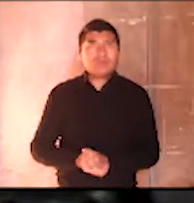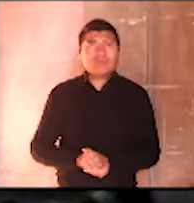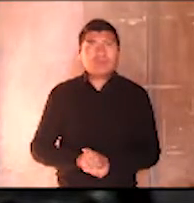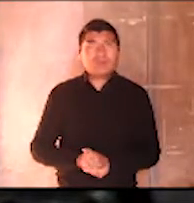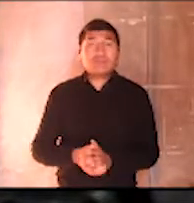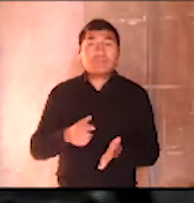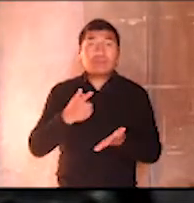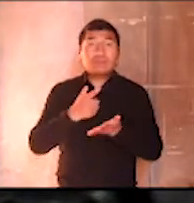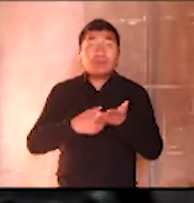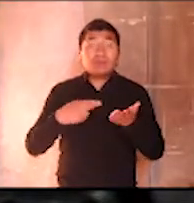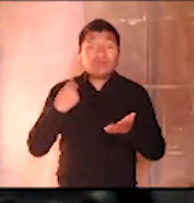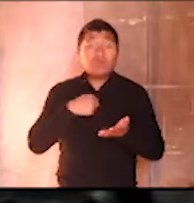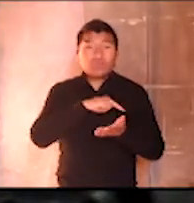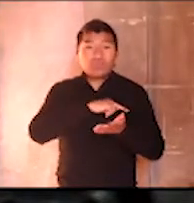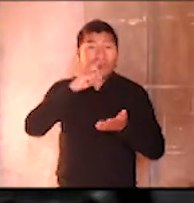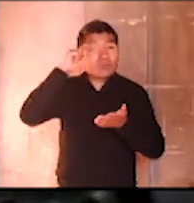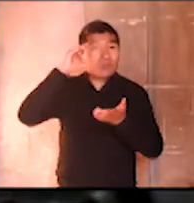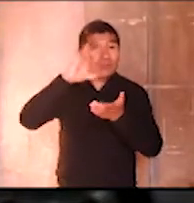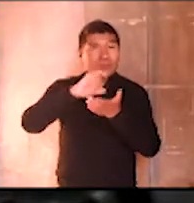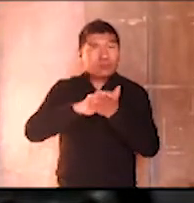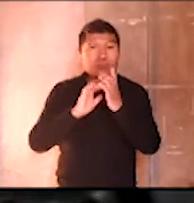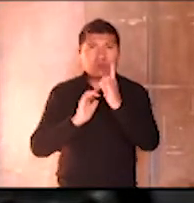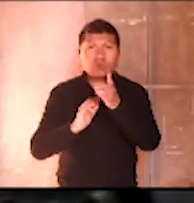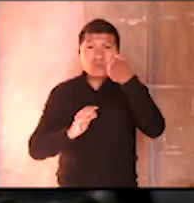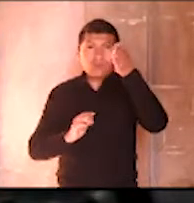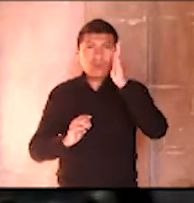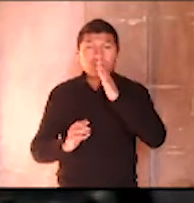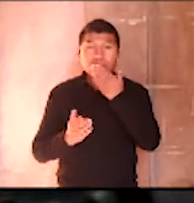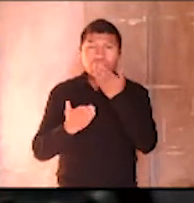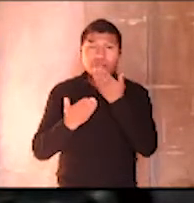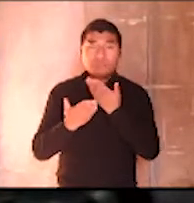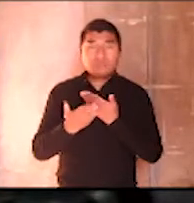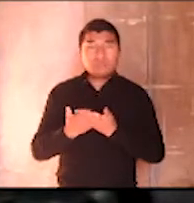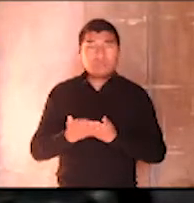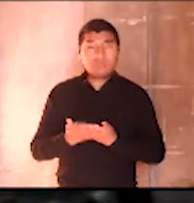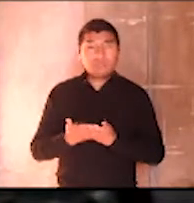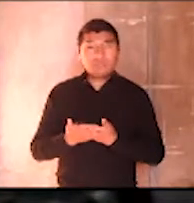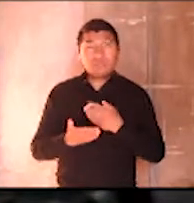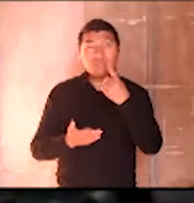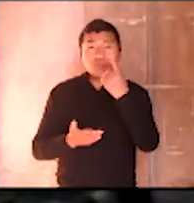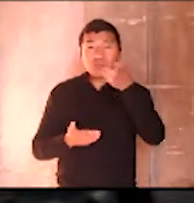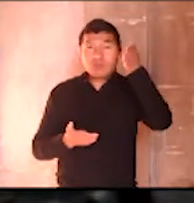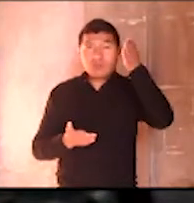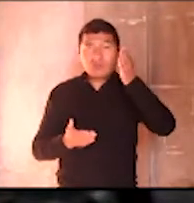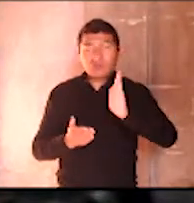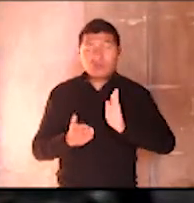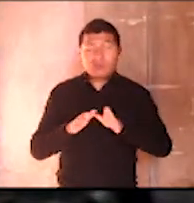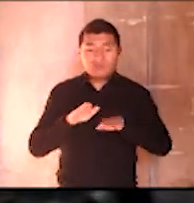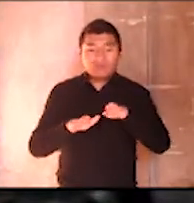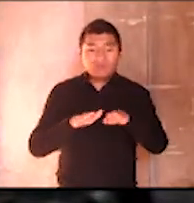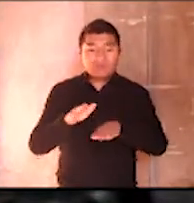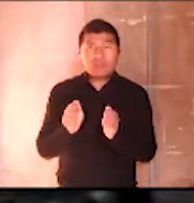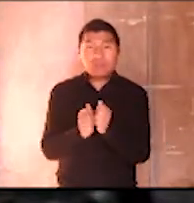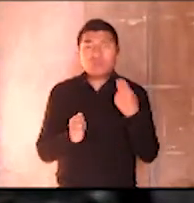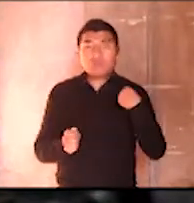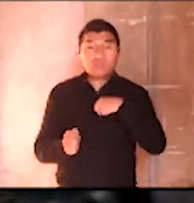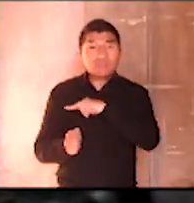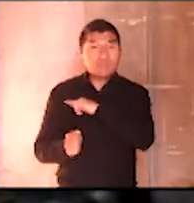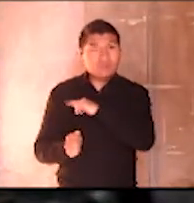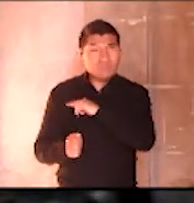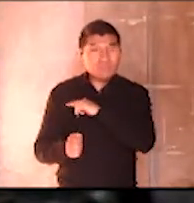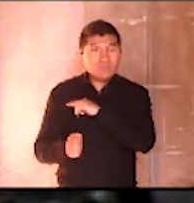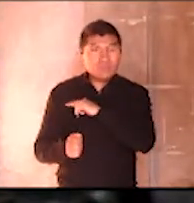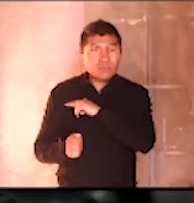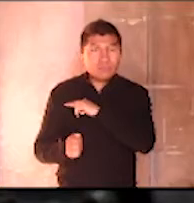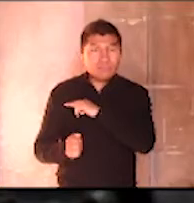que creemos en un Dios bueno, en un Dios que camina con nosotros.